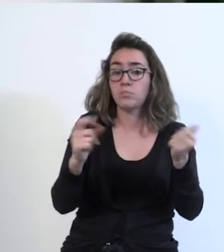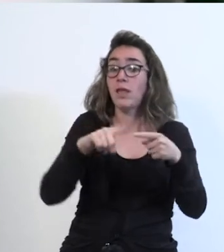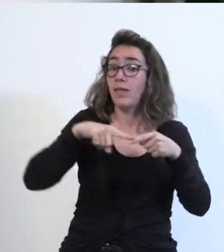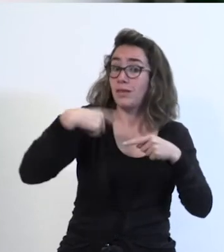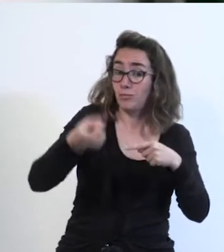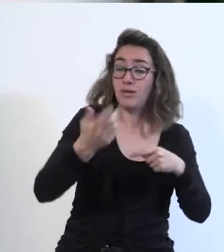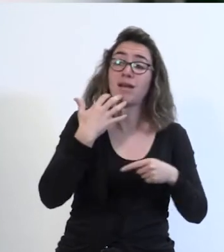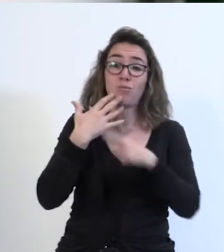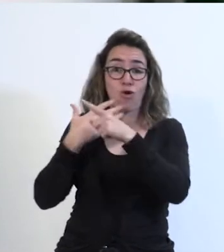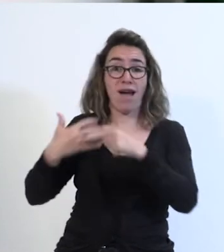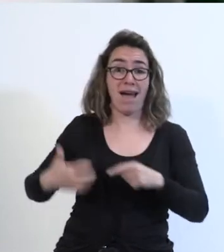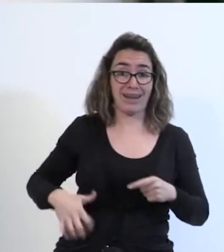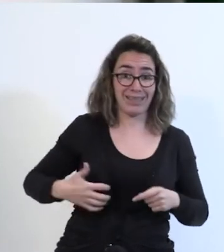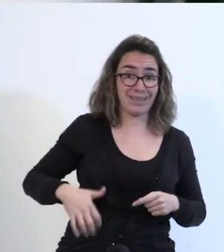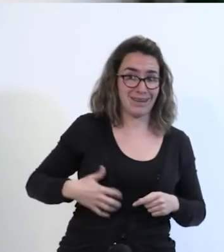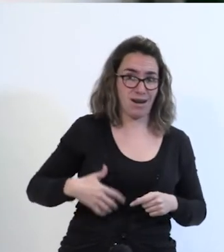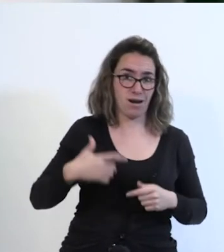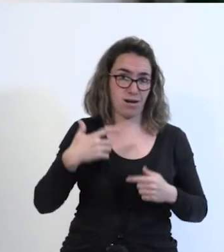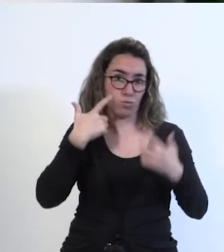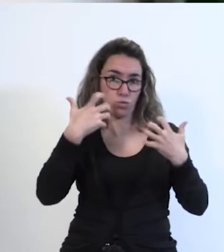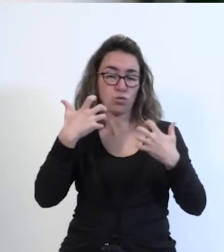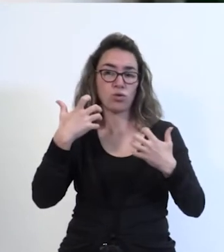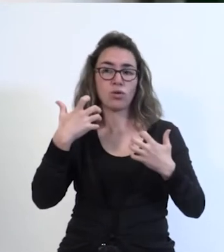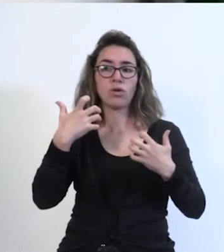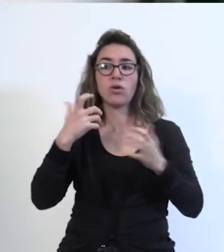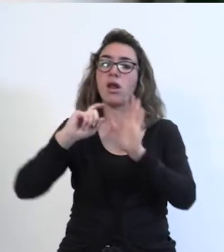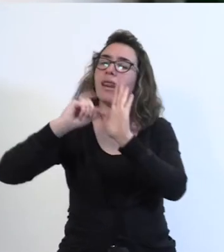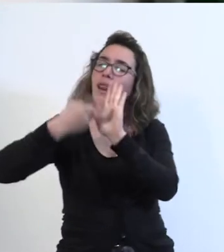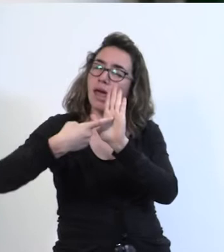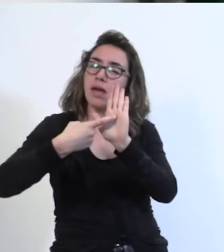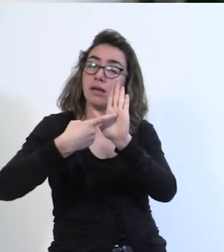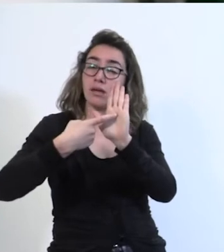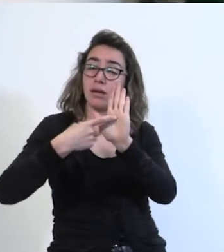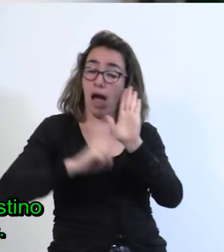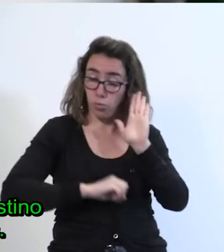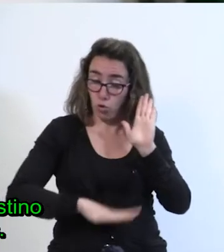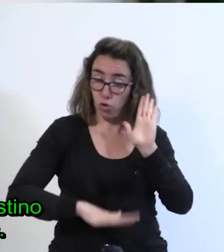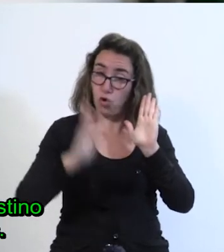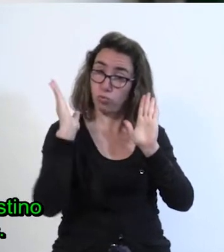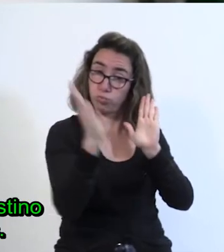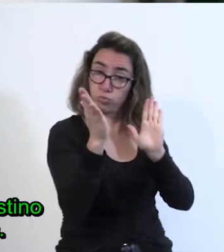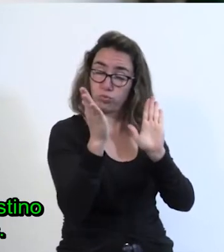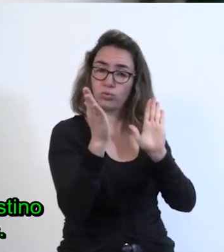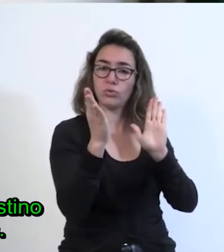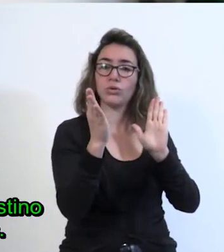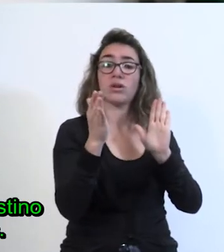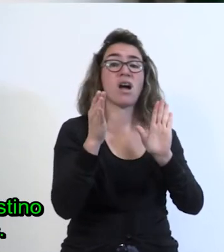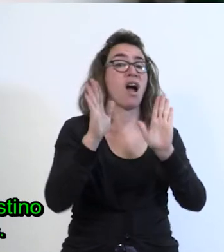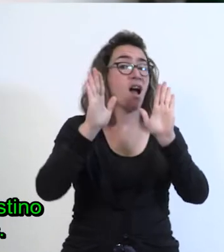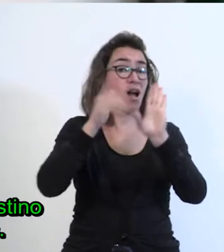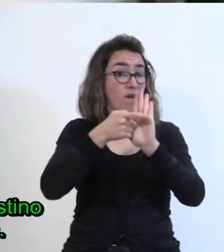que han demostrado las argentinas, es que las leyes que penalizan el aborto, en realidad lo que hacen es hacerlo